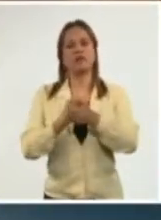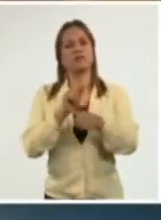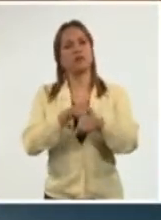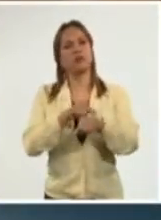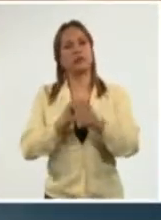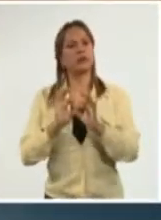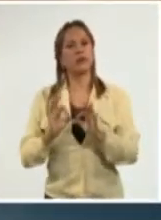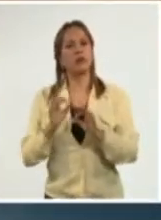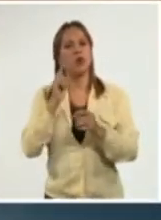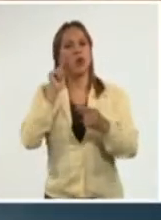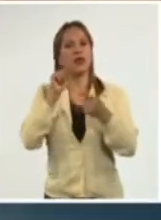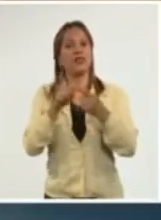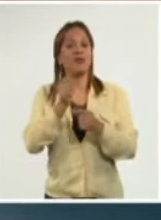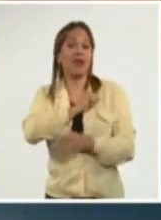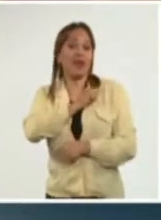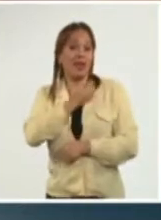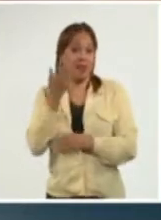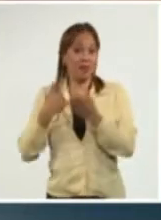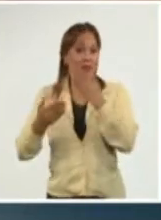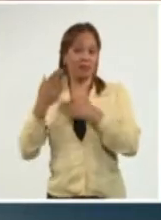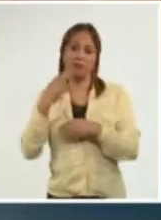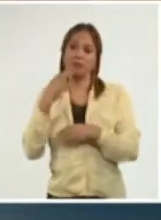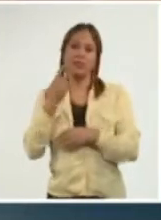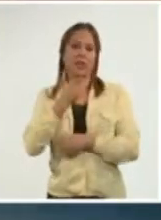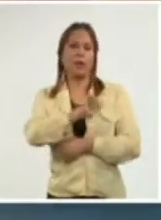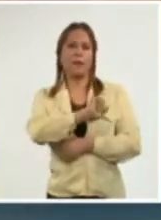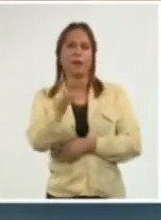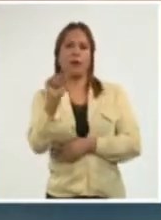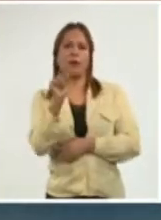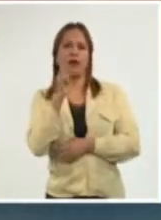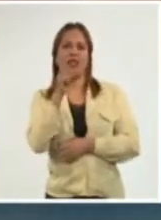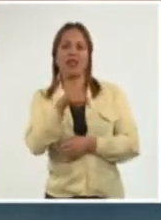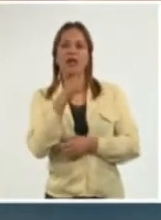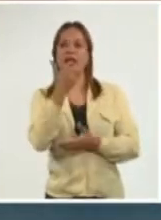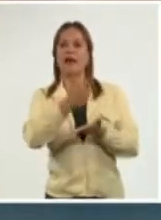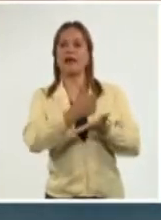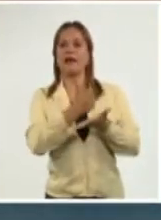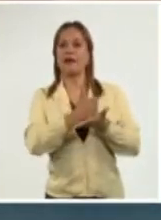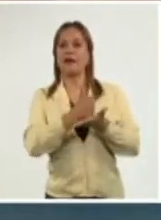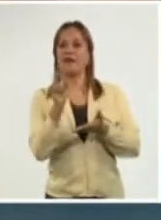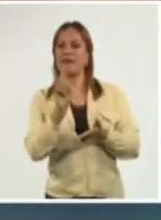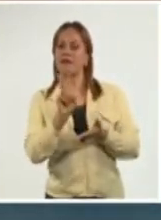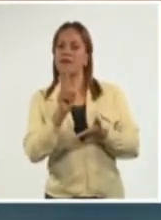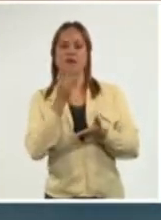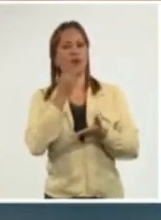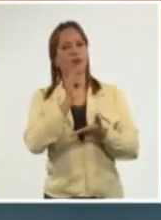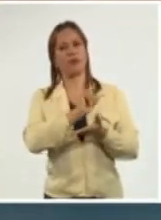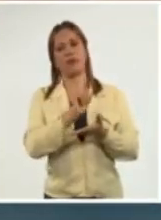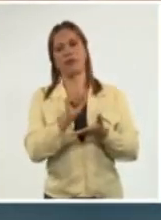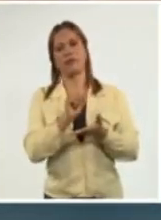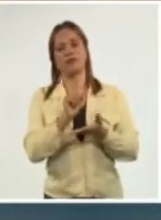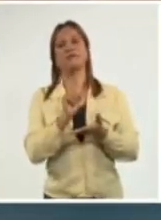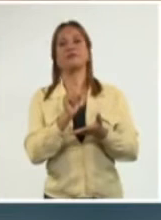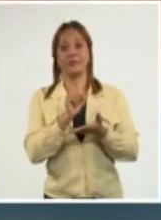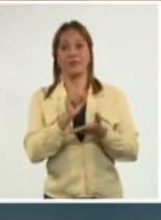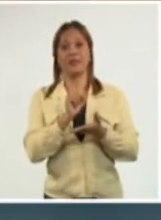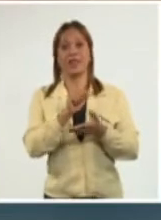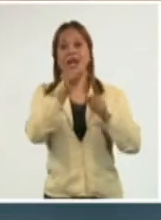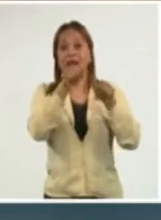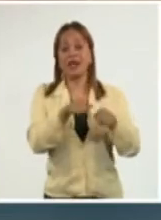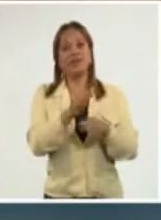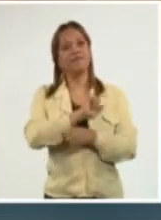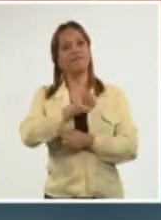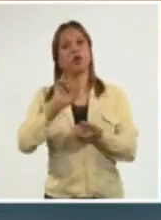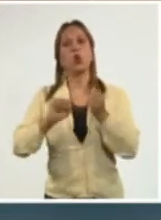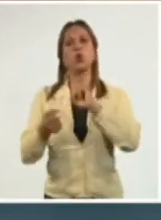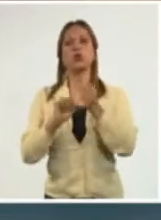los objetivos que nos planteamos no fueron logrados en la ciudad capital. Es decir, nosotros acá en Caracas no logramos controlar